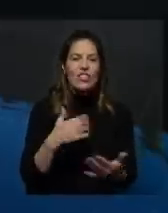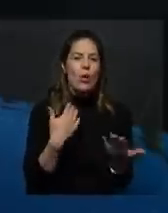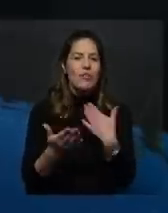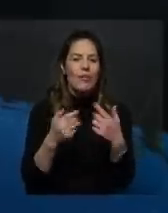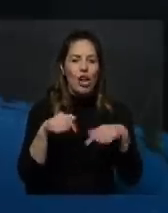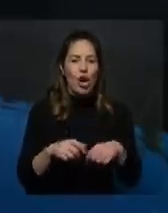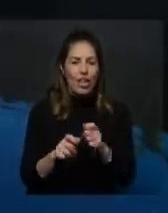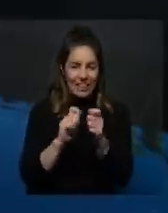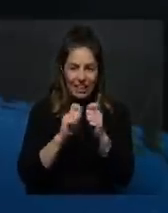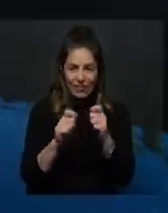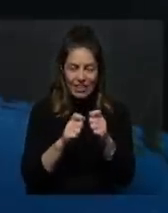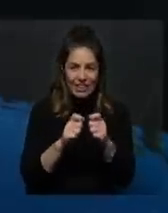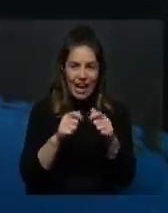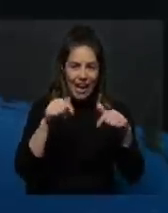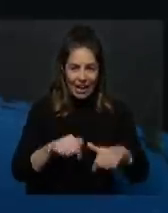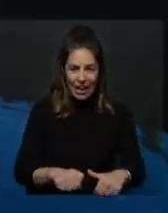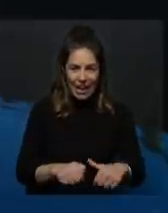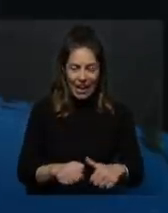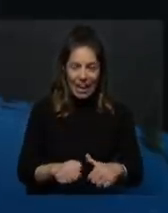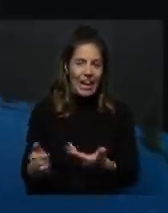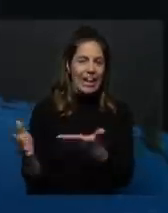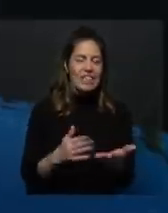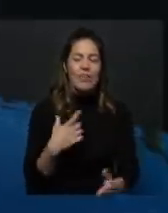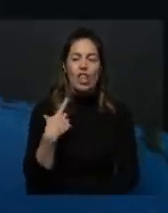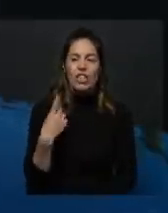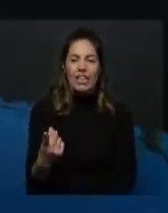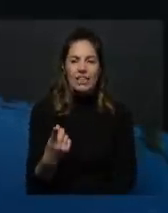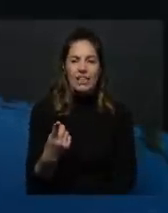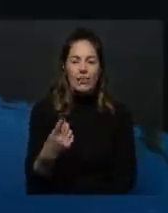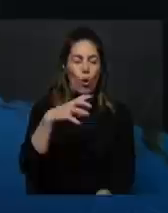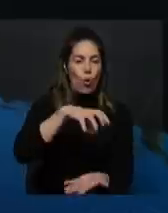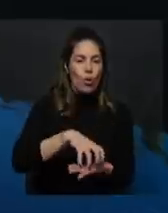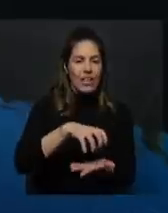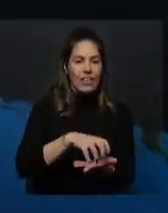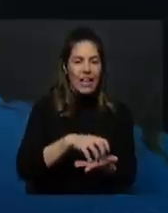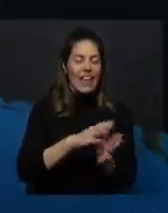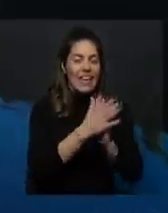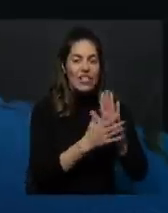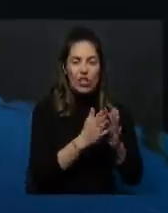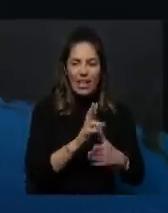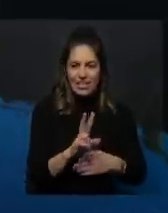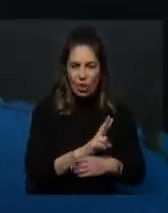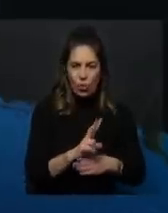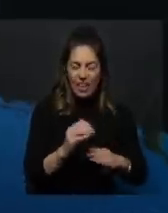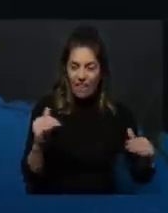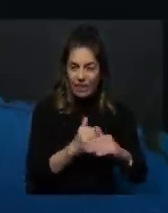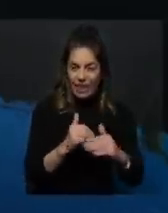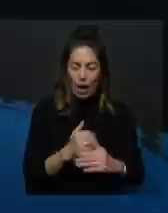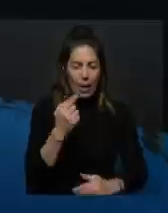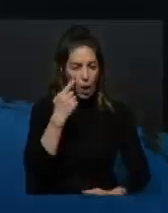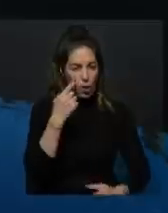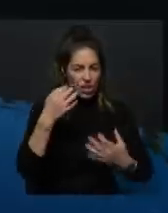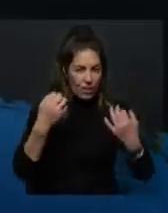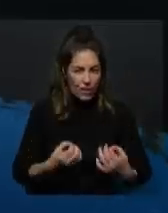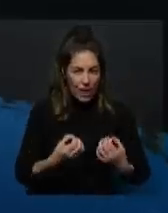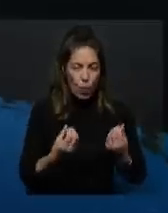vamos a estar recibiendo a directivos de la unidad nacional de seguridad Vial para bueno conocer Cuál es la visión justamente